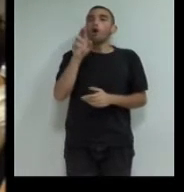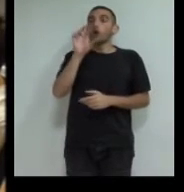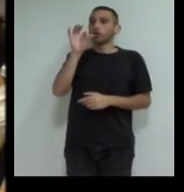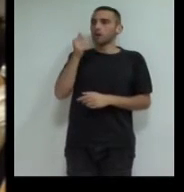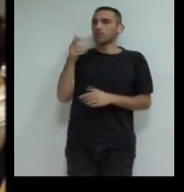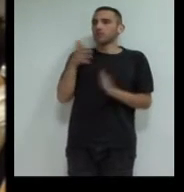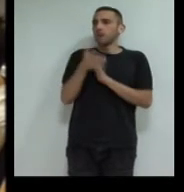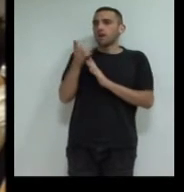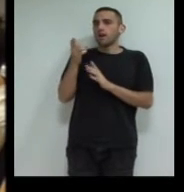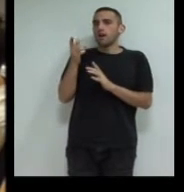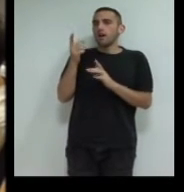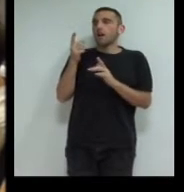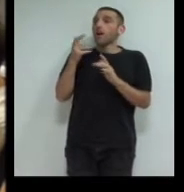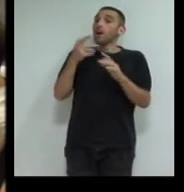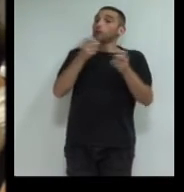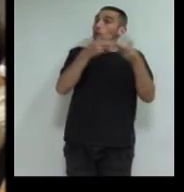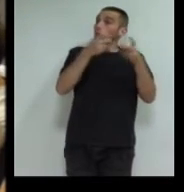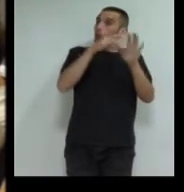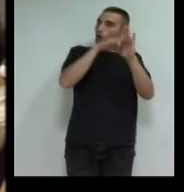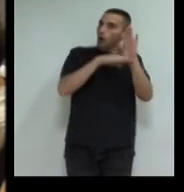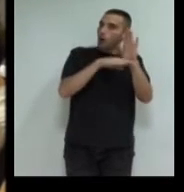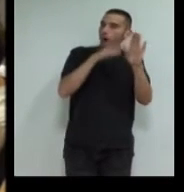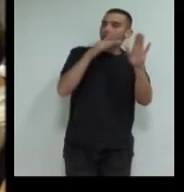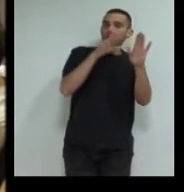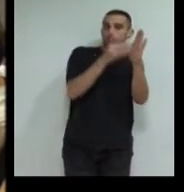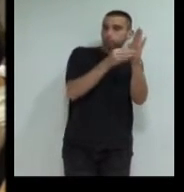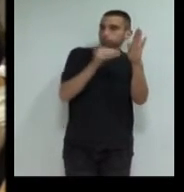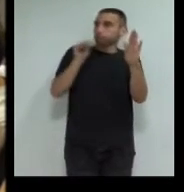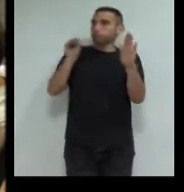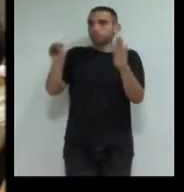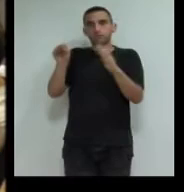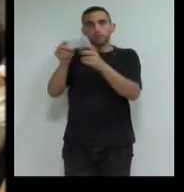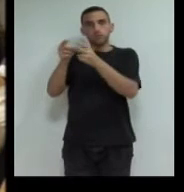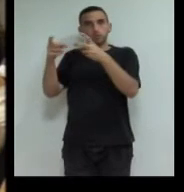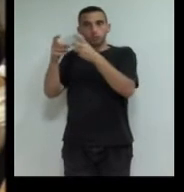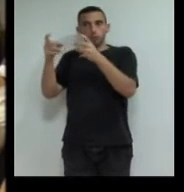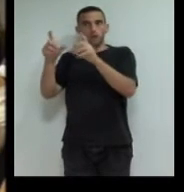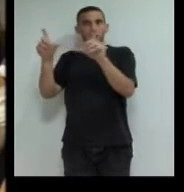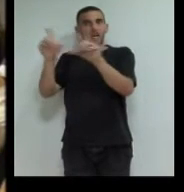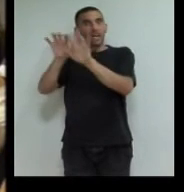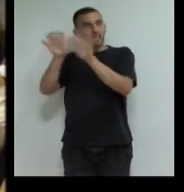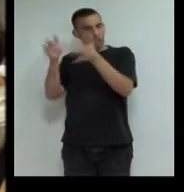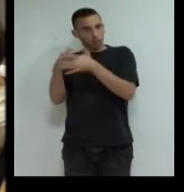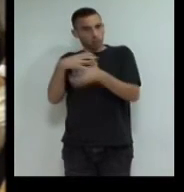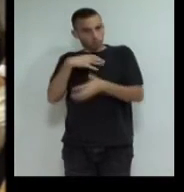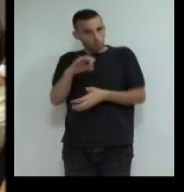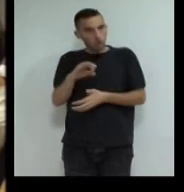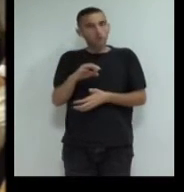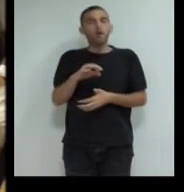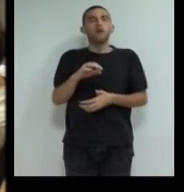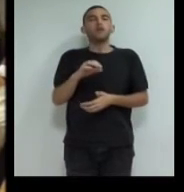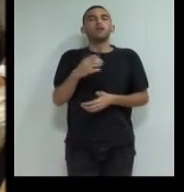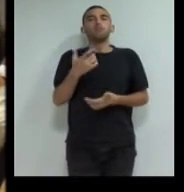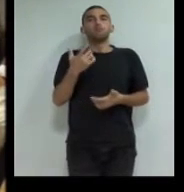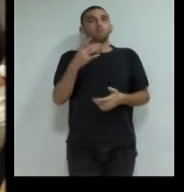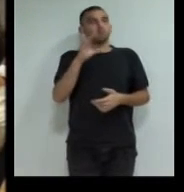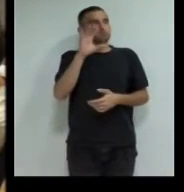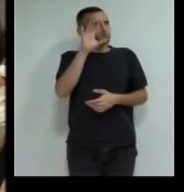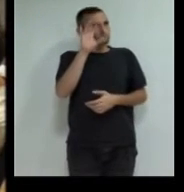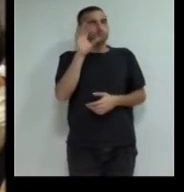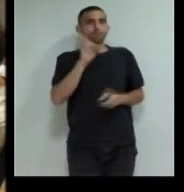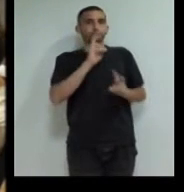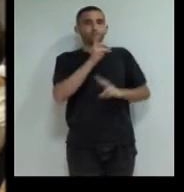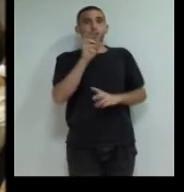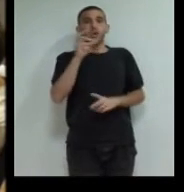subtitulado el programa, lo pueden pasar directamente no, a otro. No puede, porque si no lo hubieran Tienen hecho. que hacer algo. Directamente se puede. Algo habrá o sea, que directamente se puede. Los subtítulos para internet lo